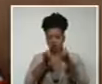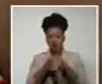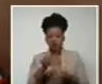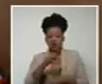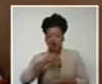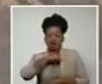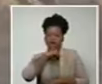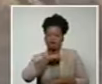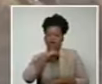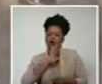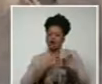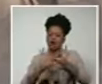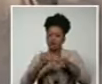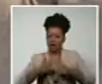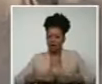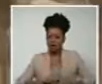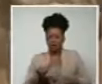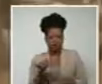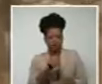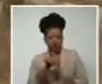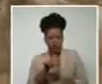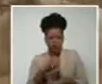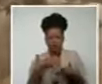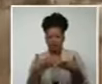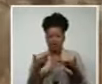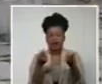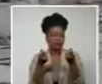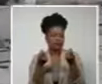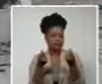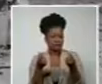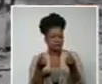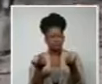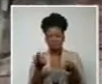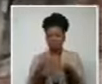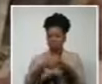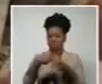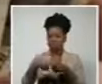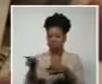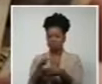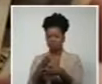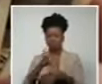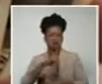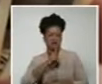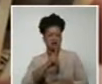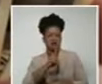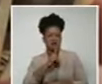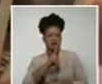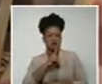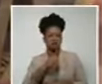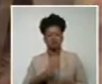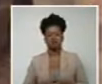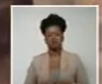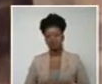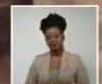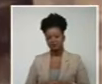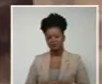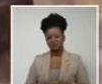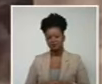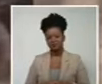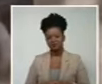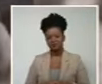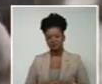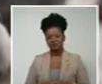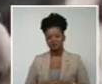mantener en pie a su hijo y le entrega las riquezas, los recursos, el agua. Alimenta las arcas insaciables de un capital que